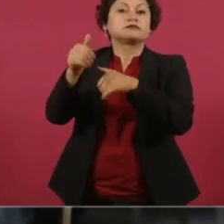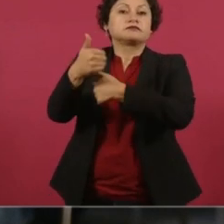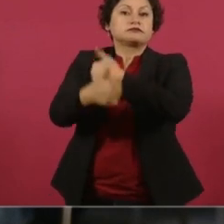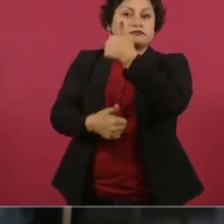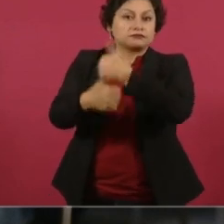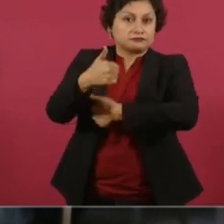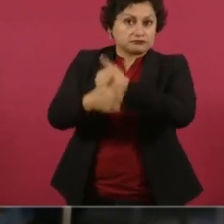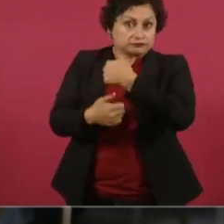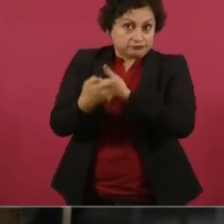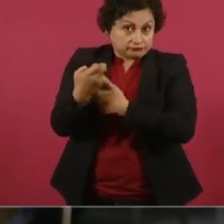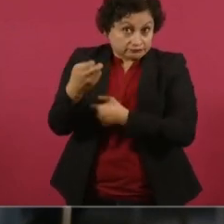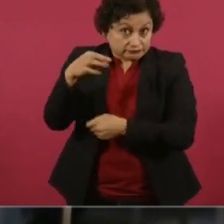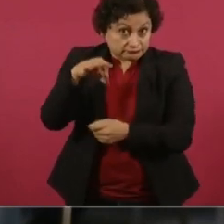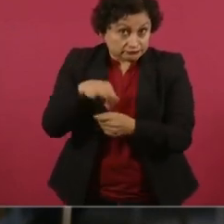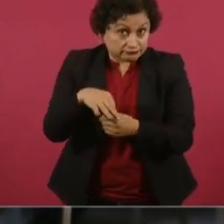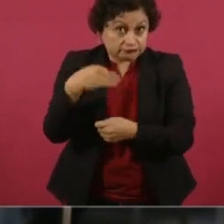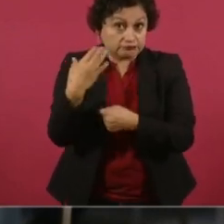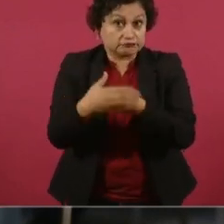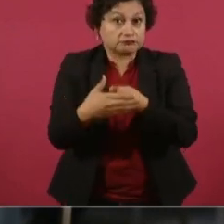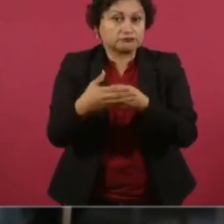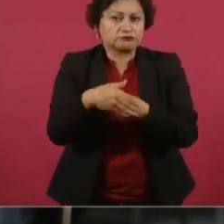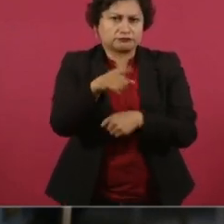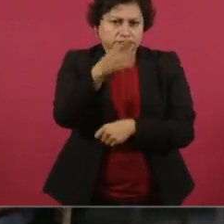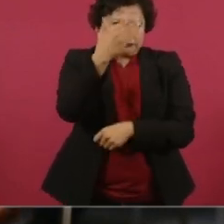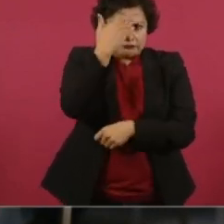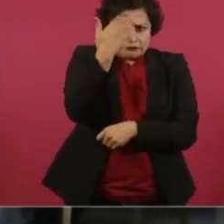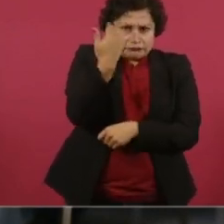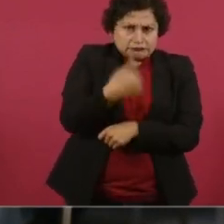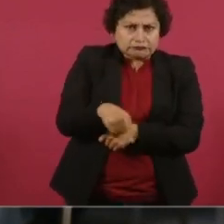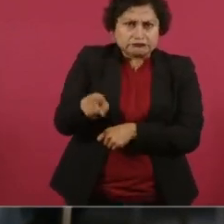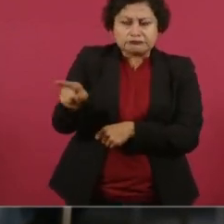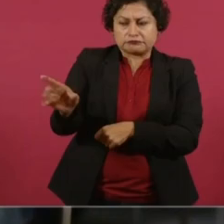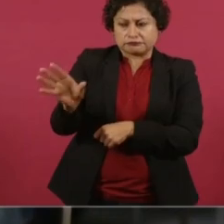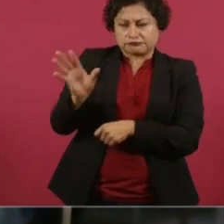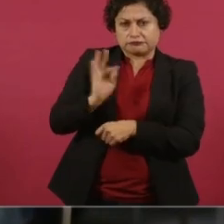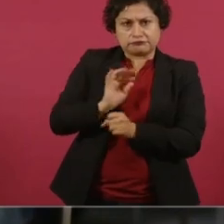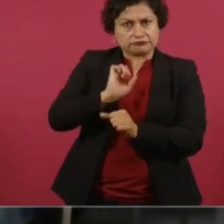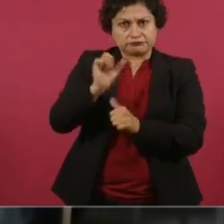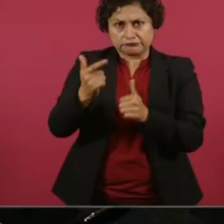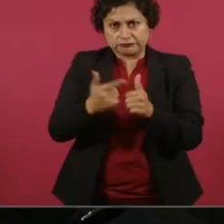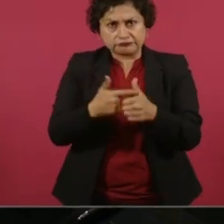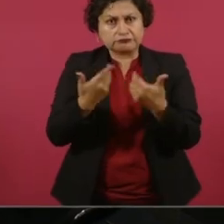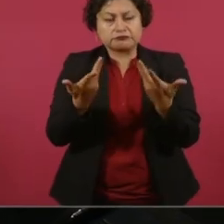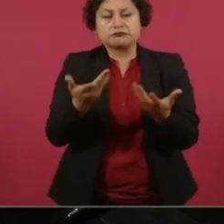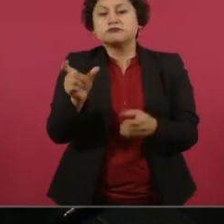elección popular, si ya tiene los anuncios, de qué fechas estaríamos hablando.